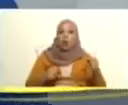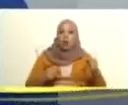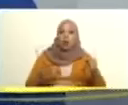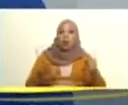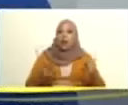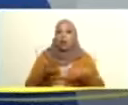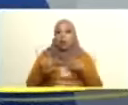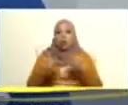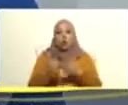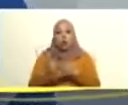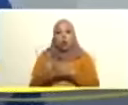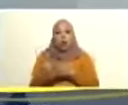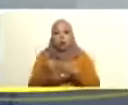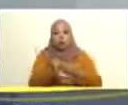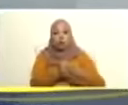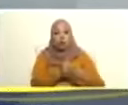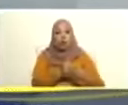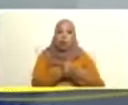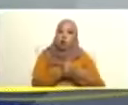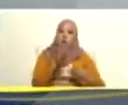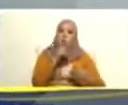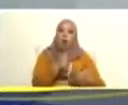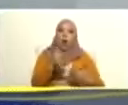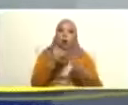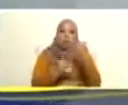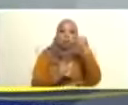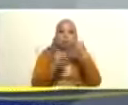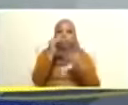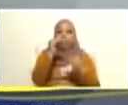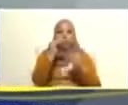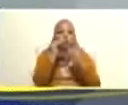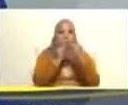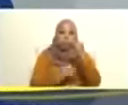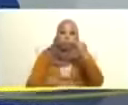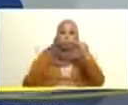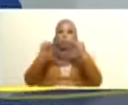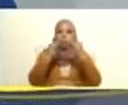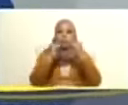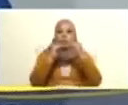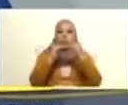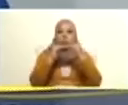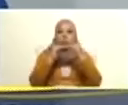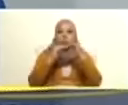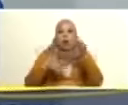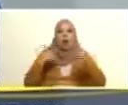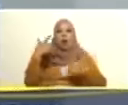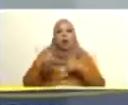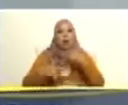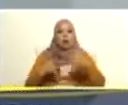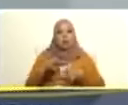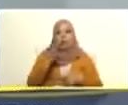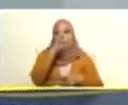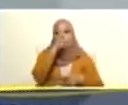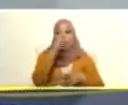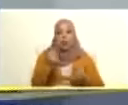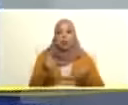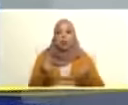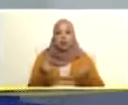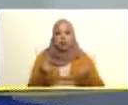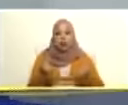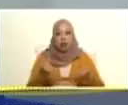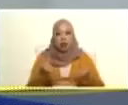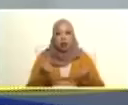ganar. Aquí entre todas las actividades económicas, el